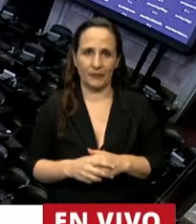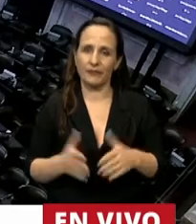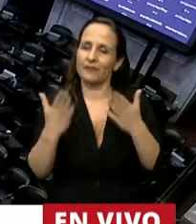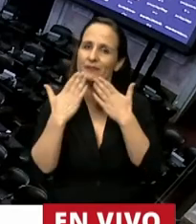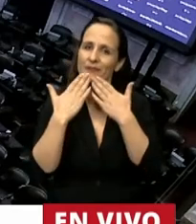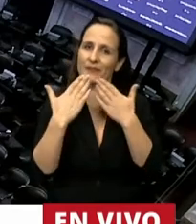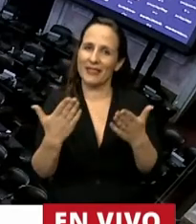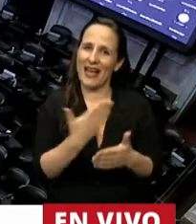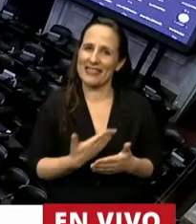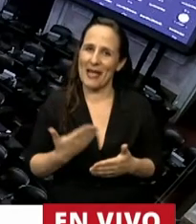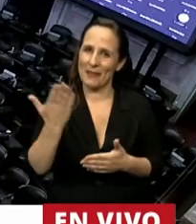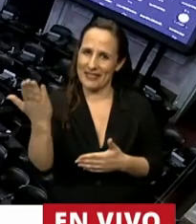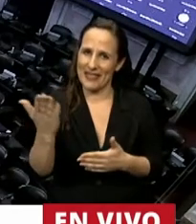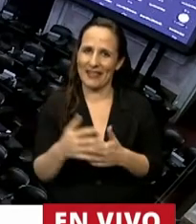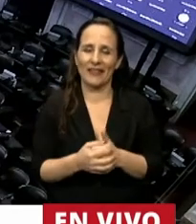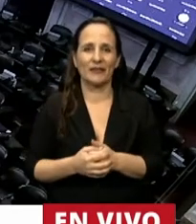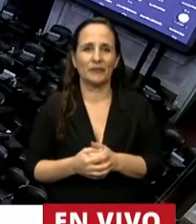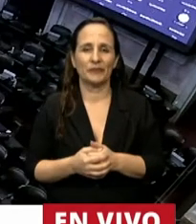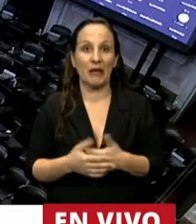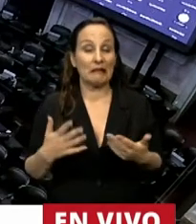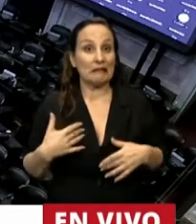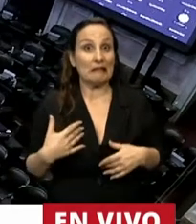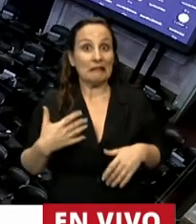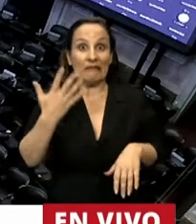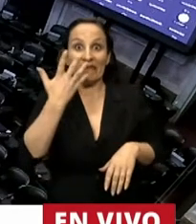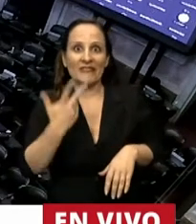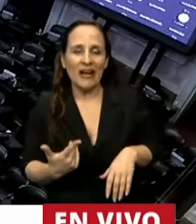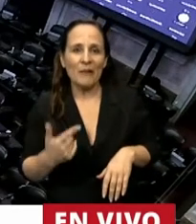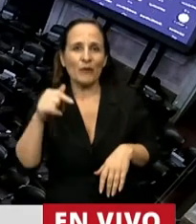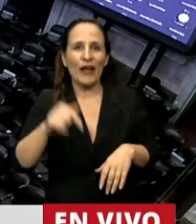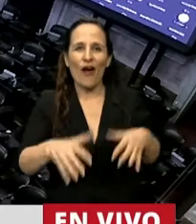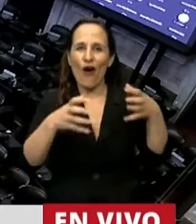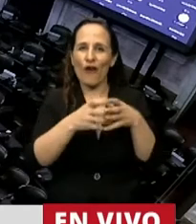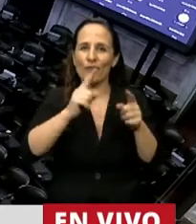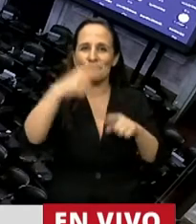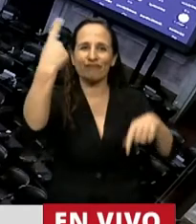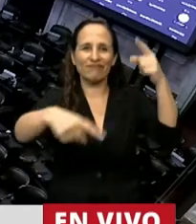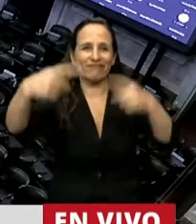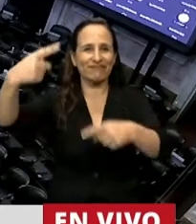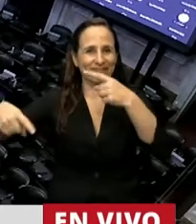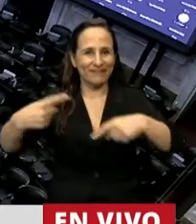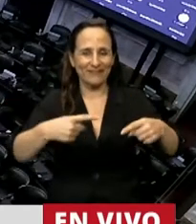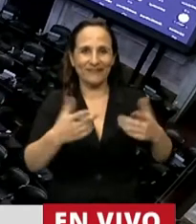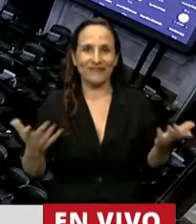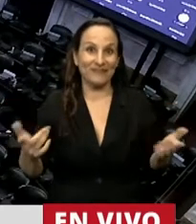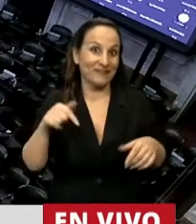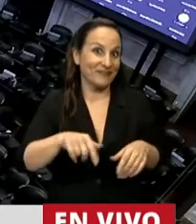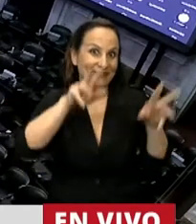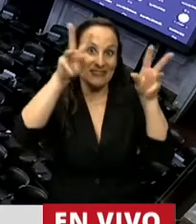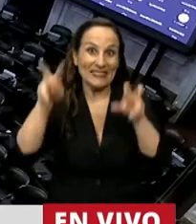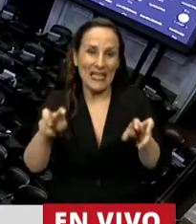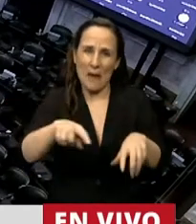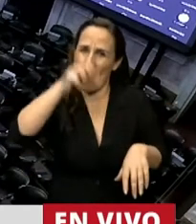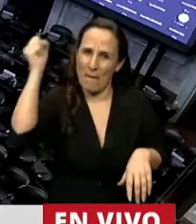Gracias, señor presidente. Me hubiese gustado que estén todas las voces hoy en este recinto, sobre todo cuando estamos discutiendo un tema